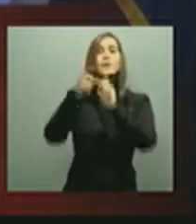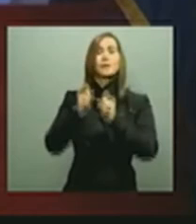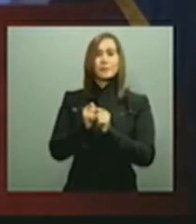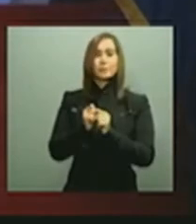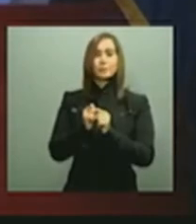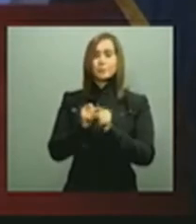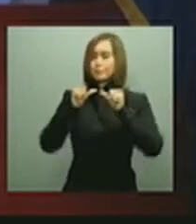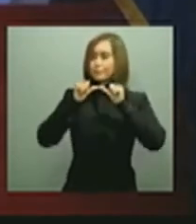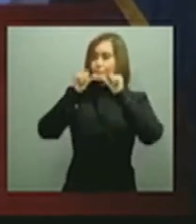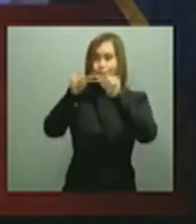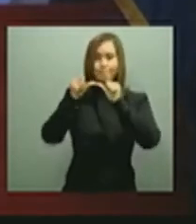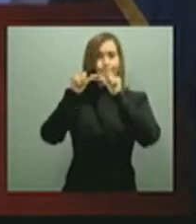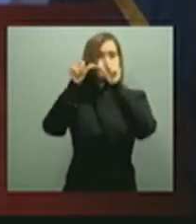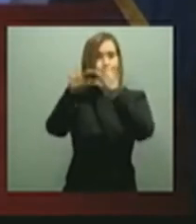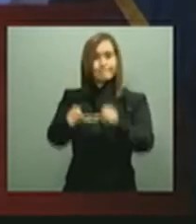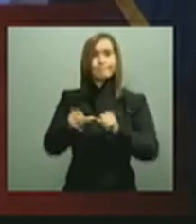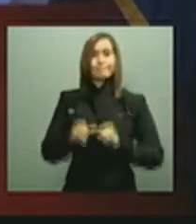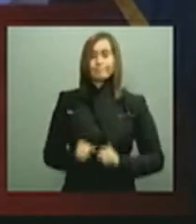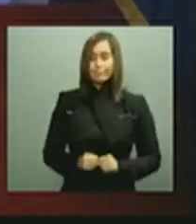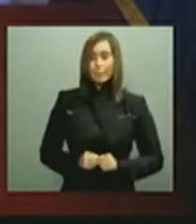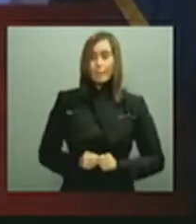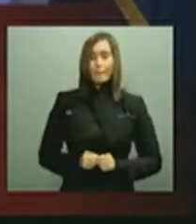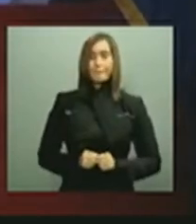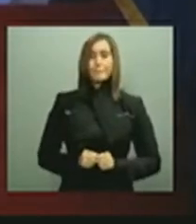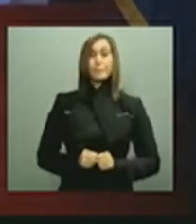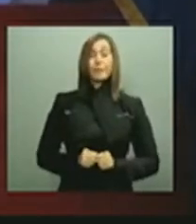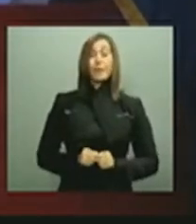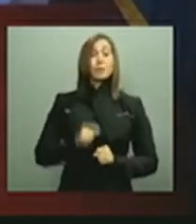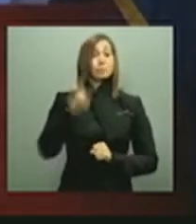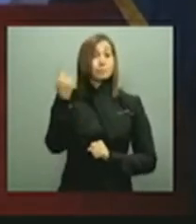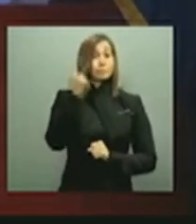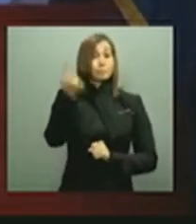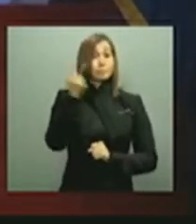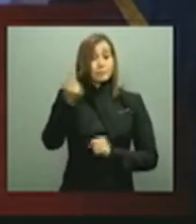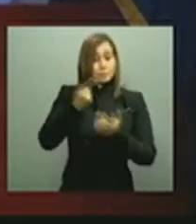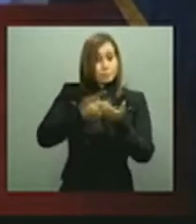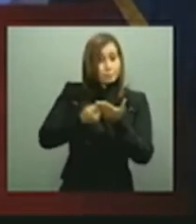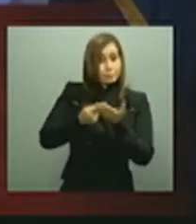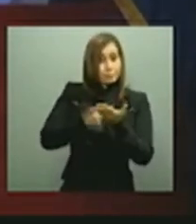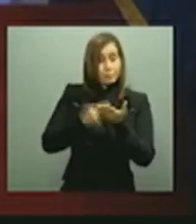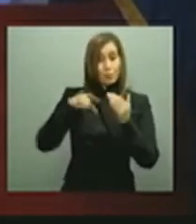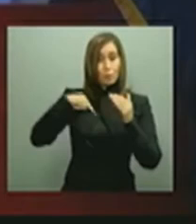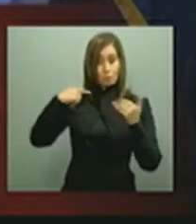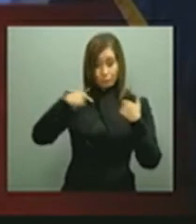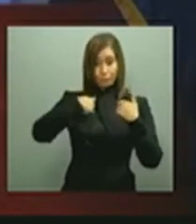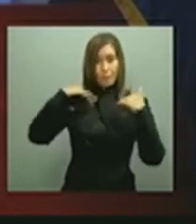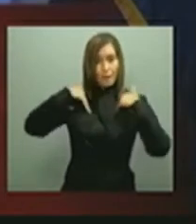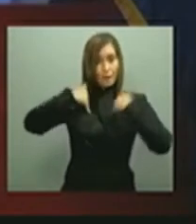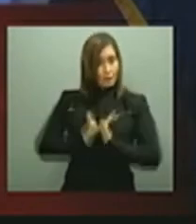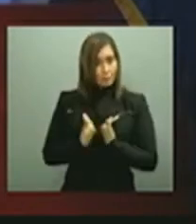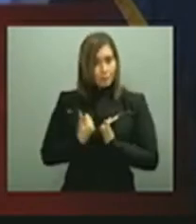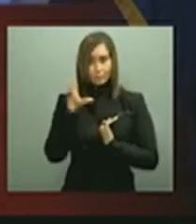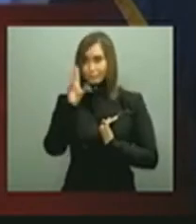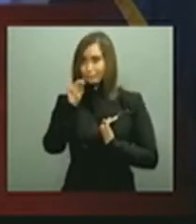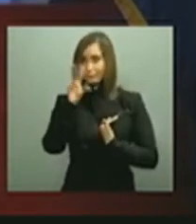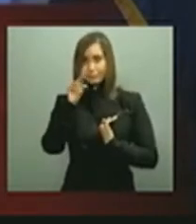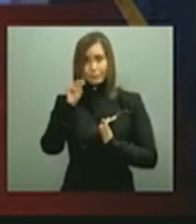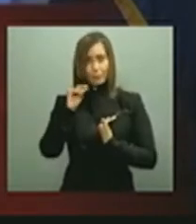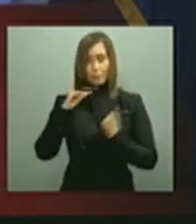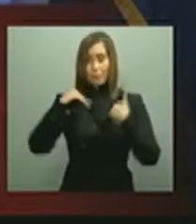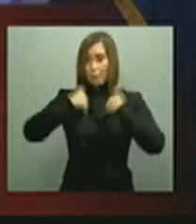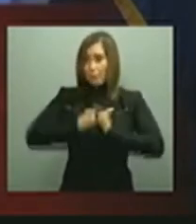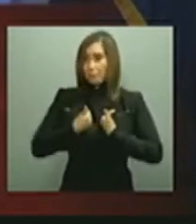colapsar. Teníamos el personal cansado, traumatizado por todo lo que estaba viendo en las unidades de